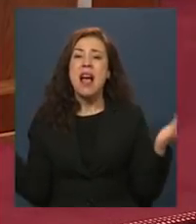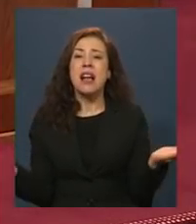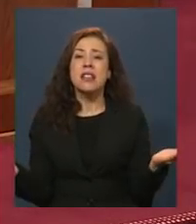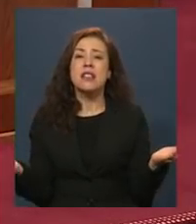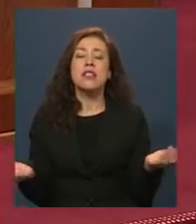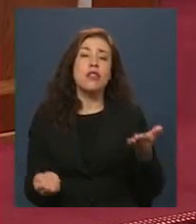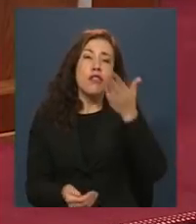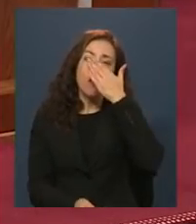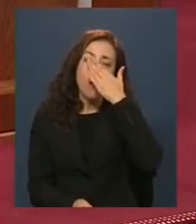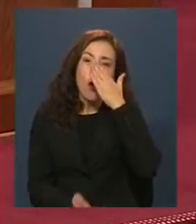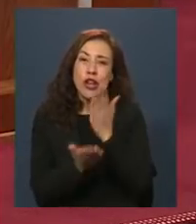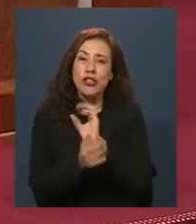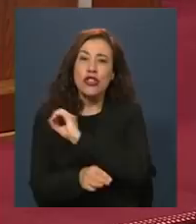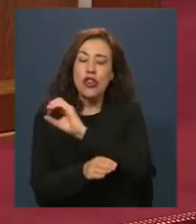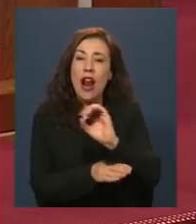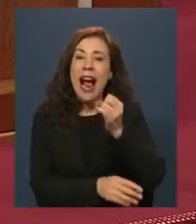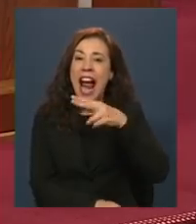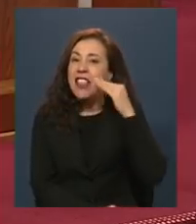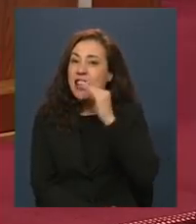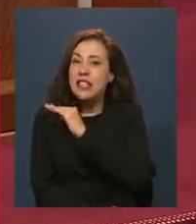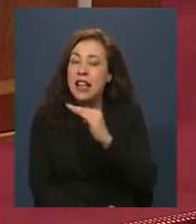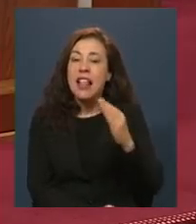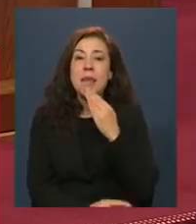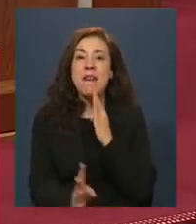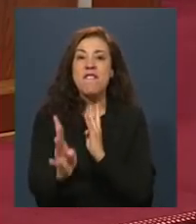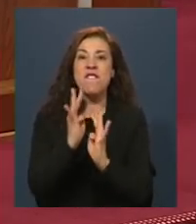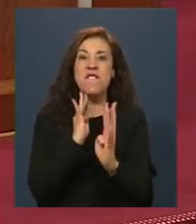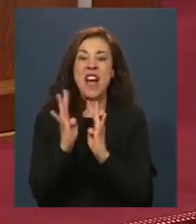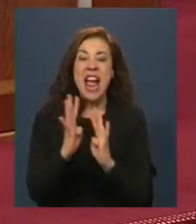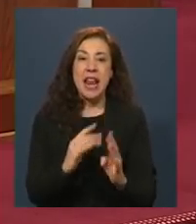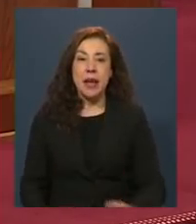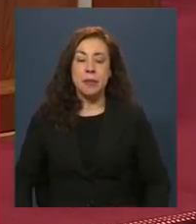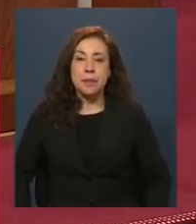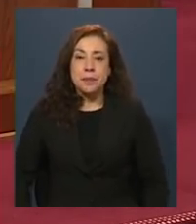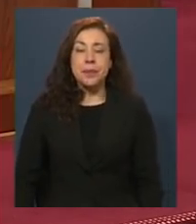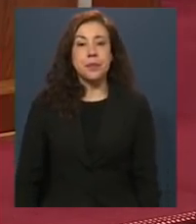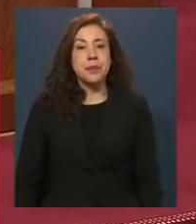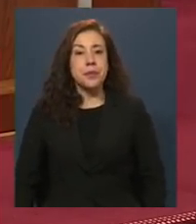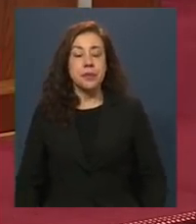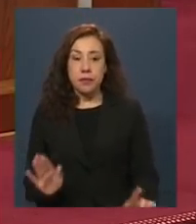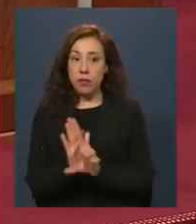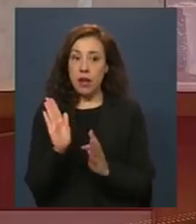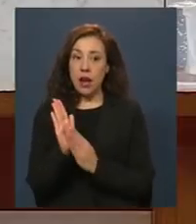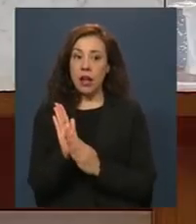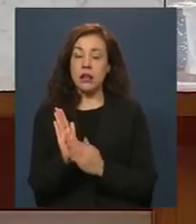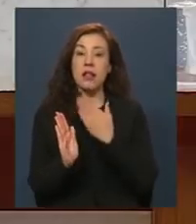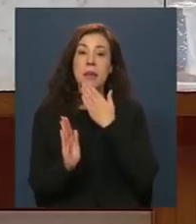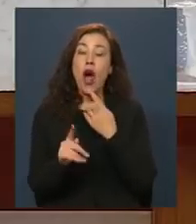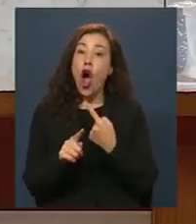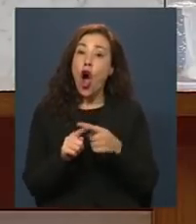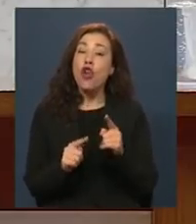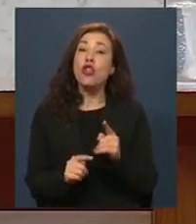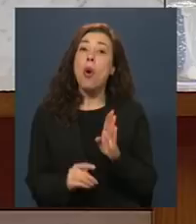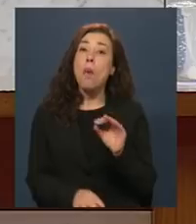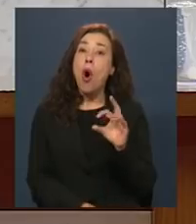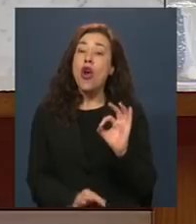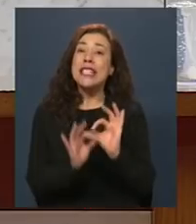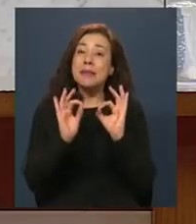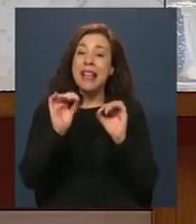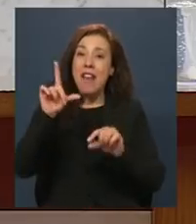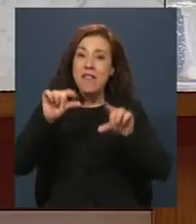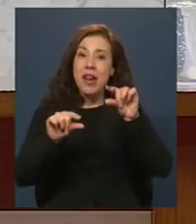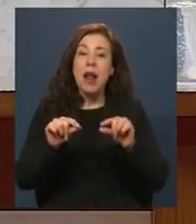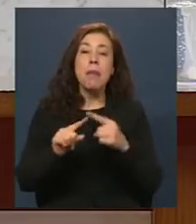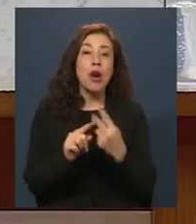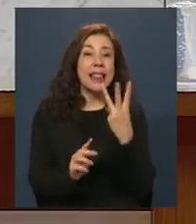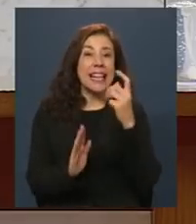transporte escolar, jardines infantiles y ferias libres. La misma ley asegura un bono adicional variable, equivalente a